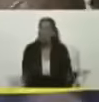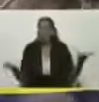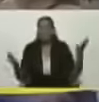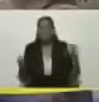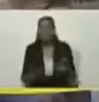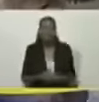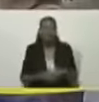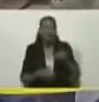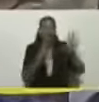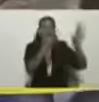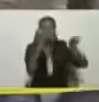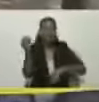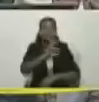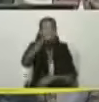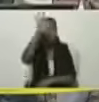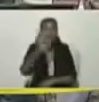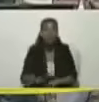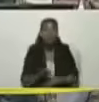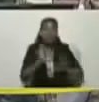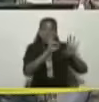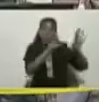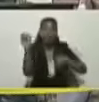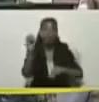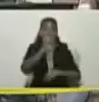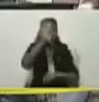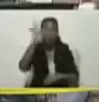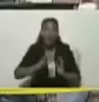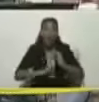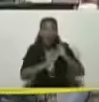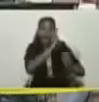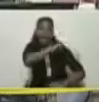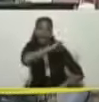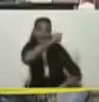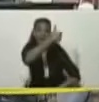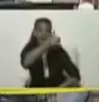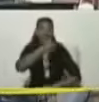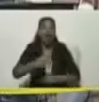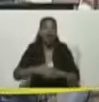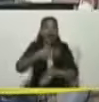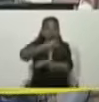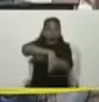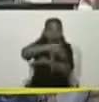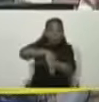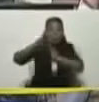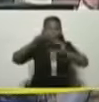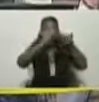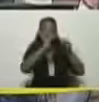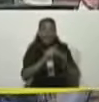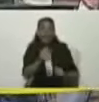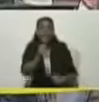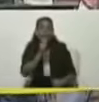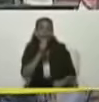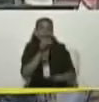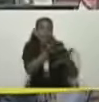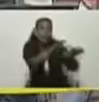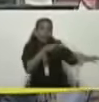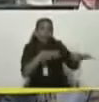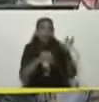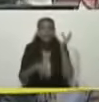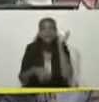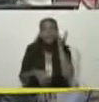El 80% de las jefas de calle y comunidad, mujeres.